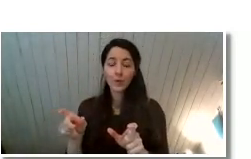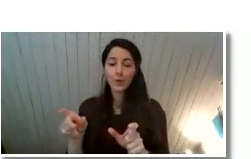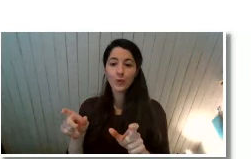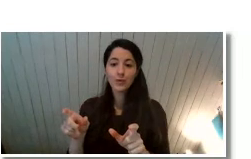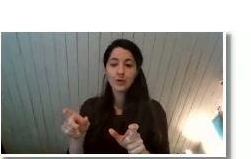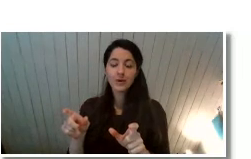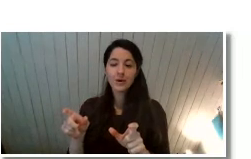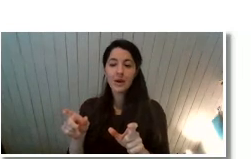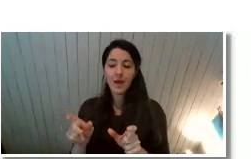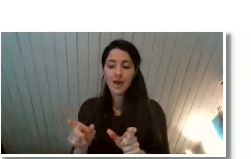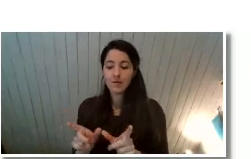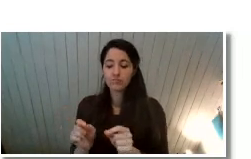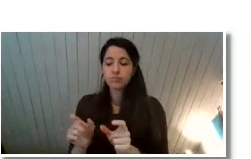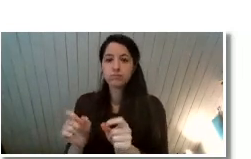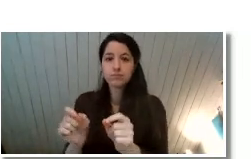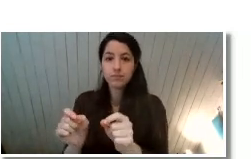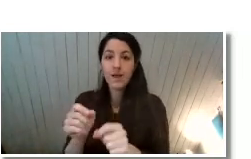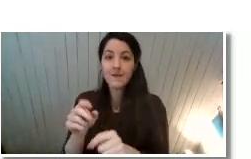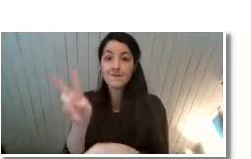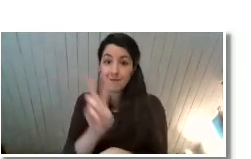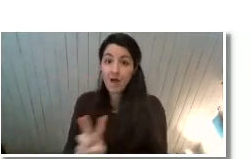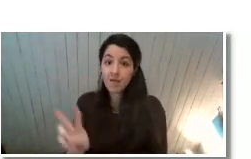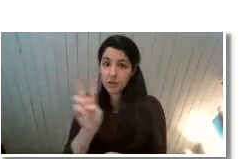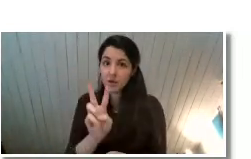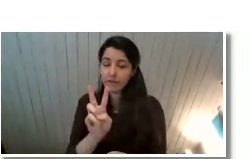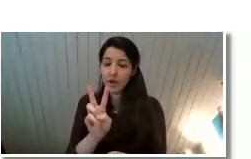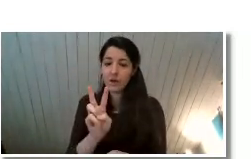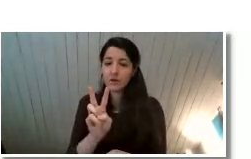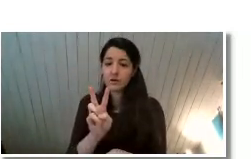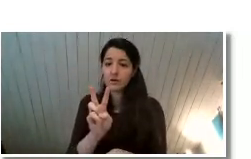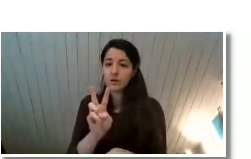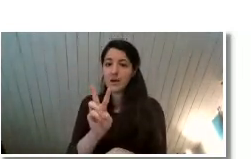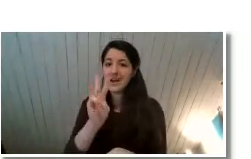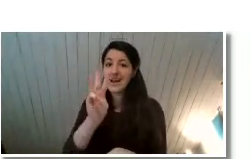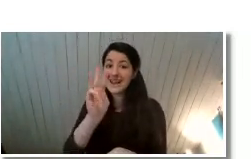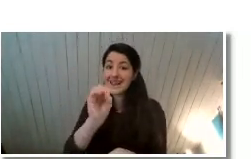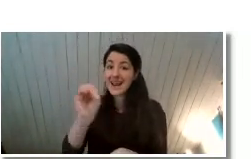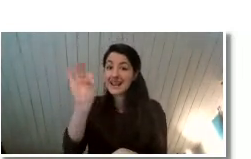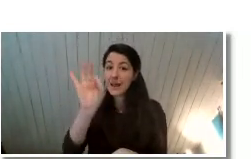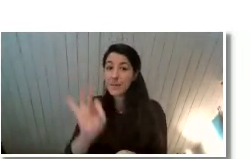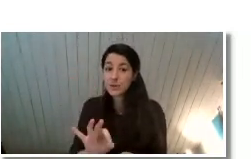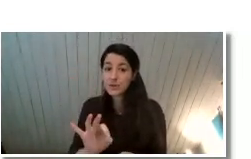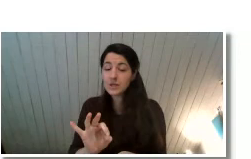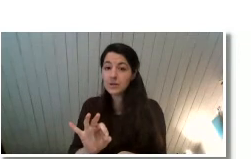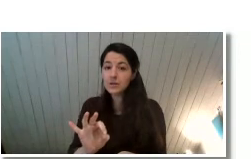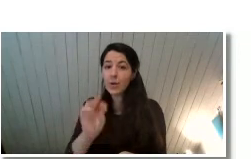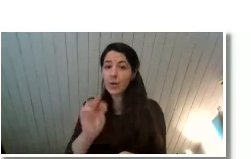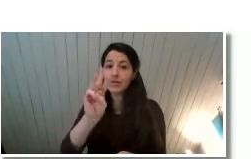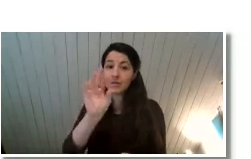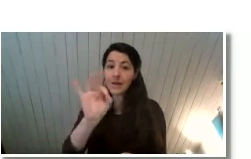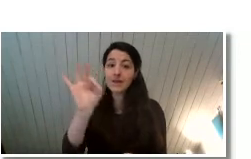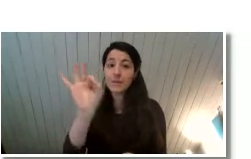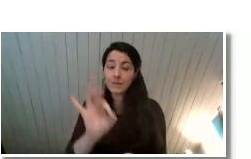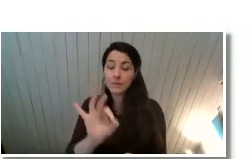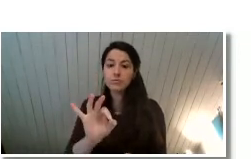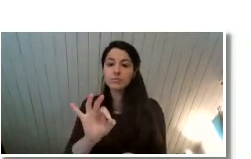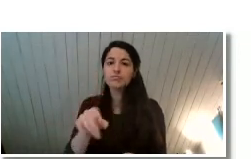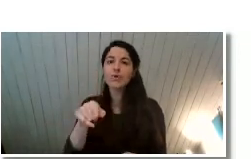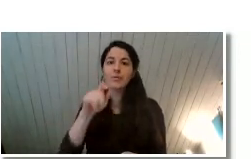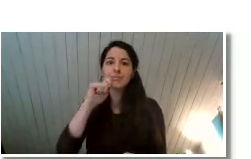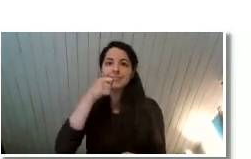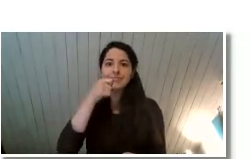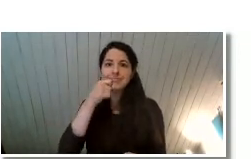en Valdivia, más del 30% tenían esta característica que los hace que sean un poco más